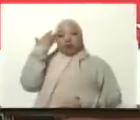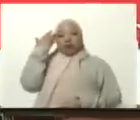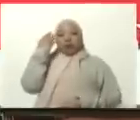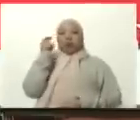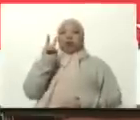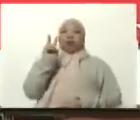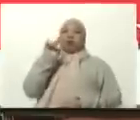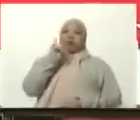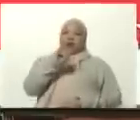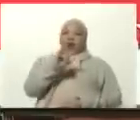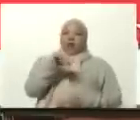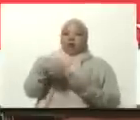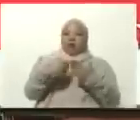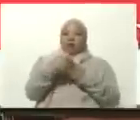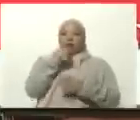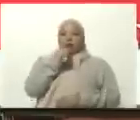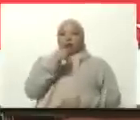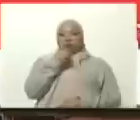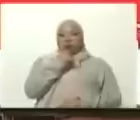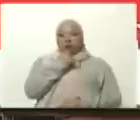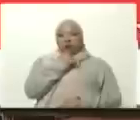hoy